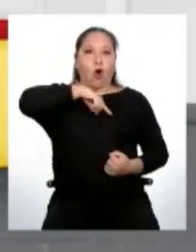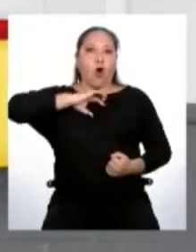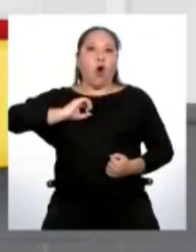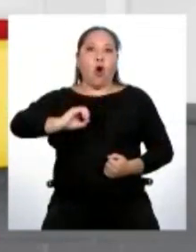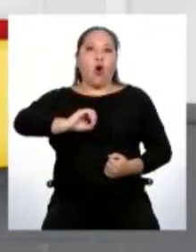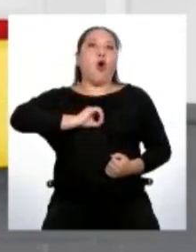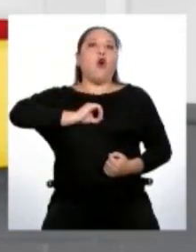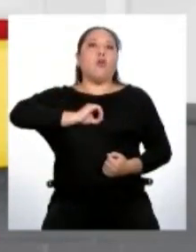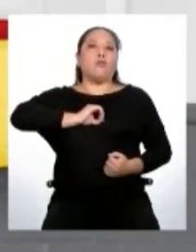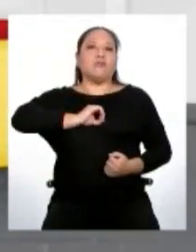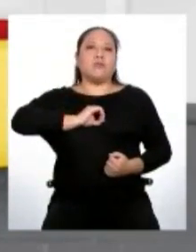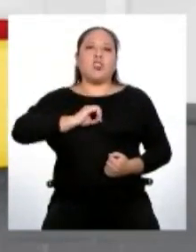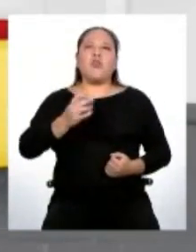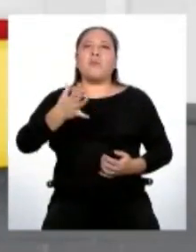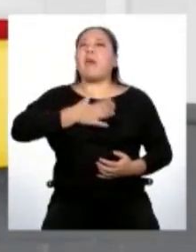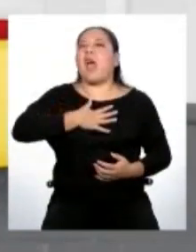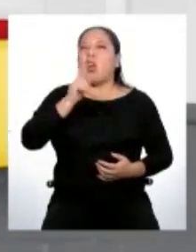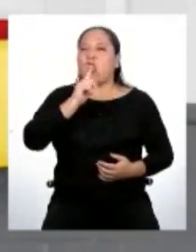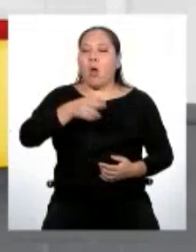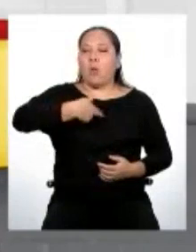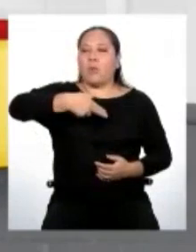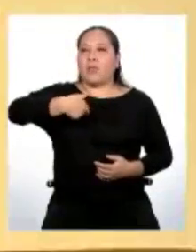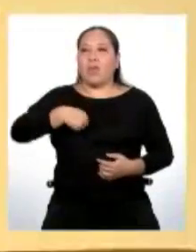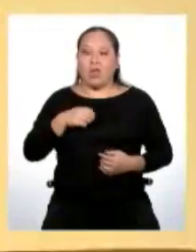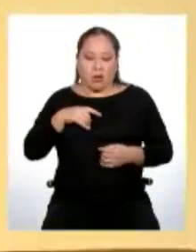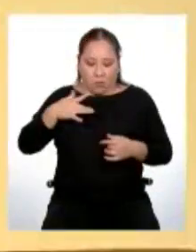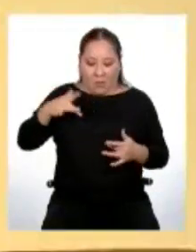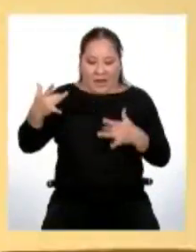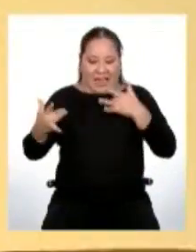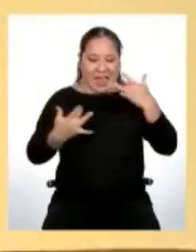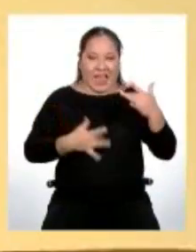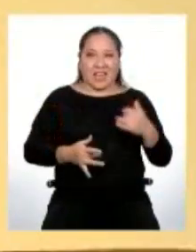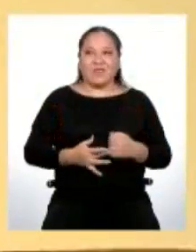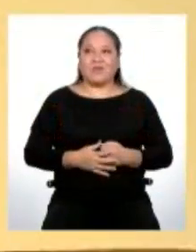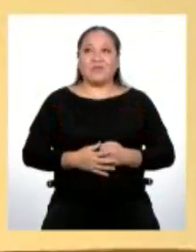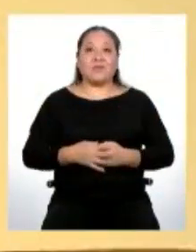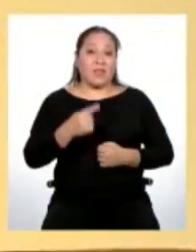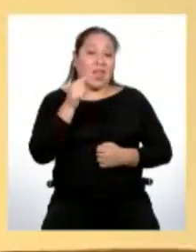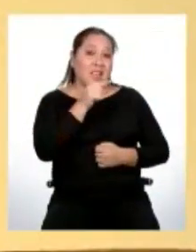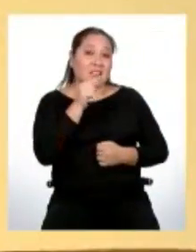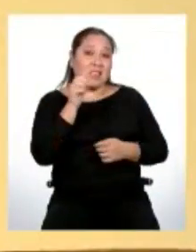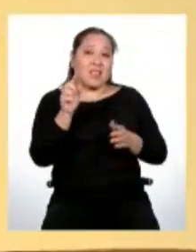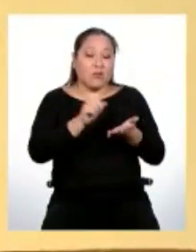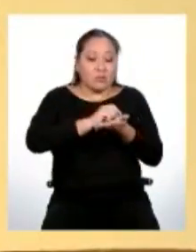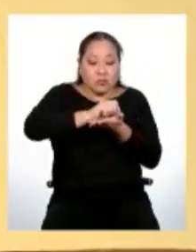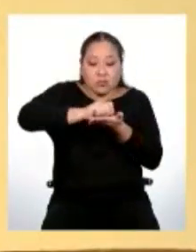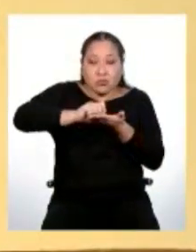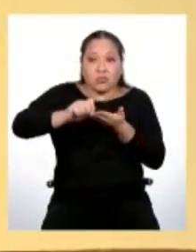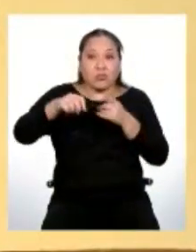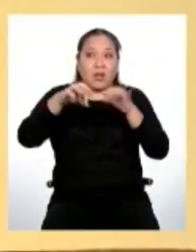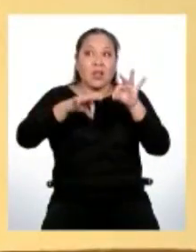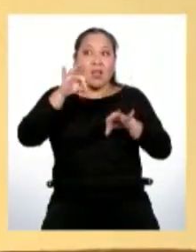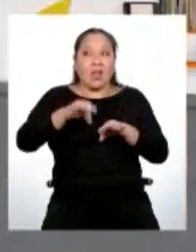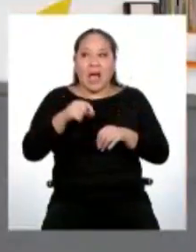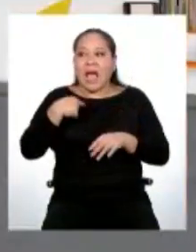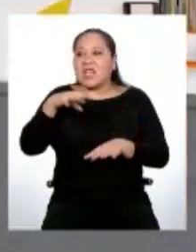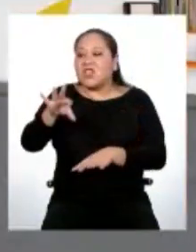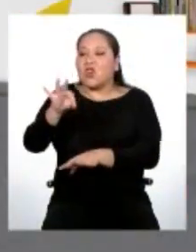me he pegado que pintado, pero miren cómo brilla. A mí también el guión teatral de Rodrigo me ha ayudado a seleccionar mi